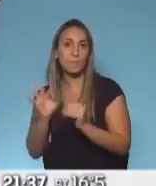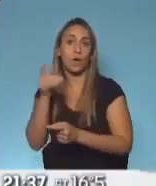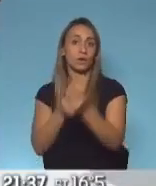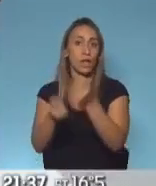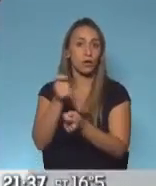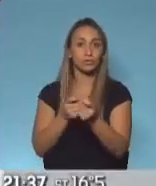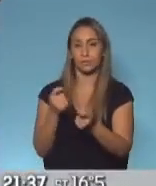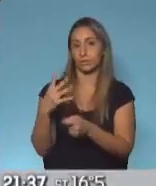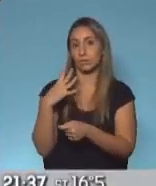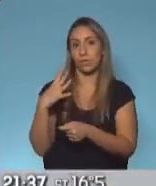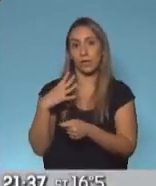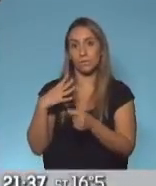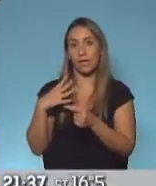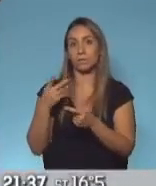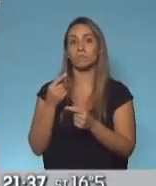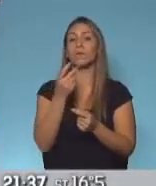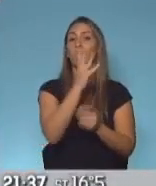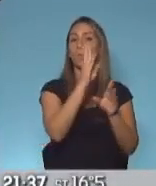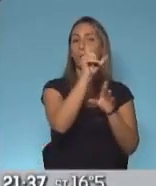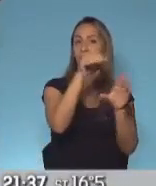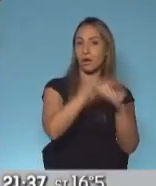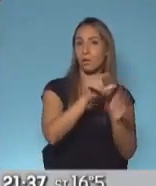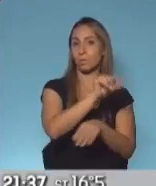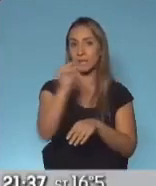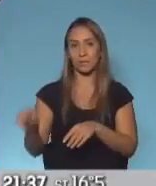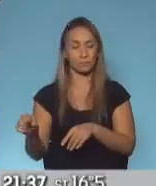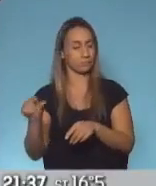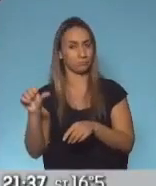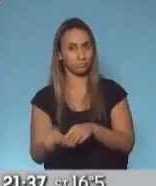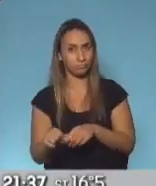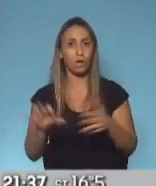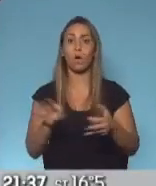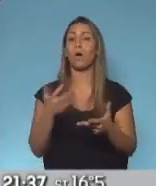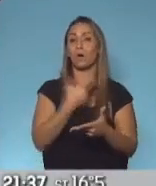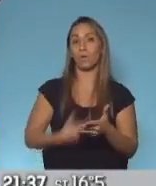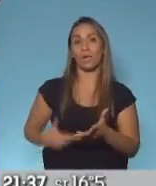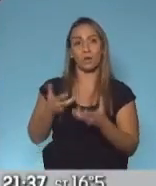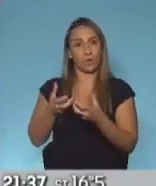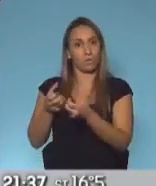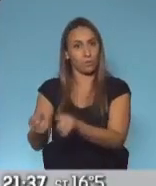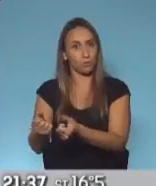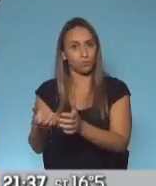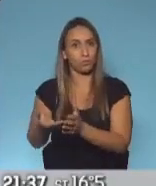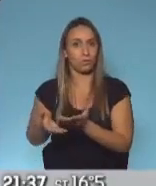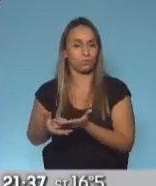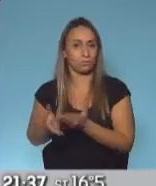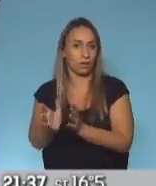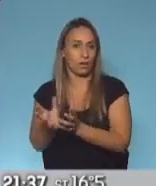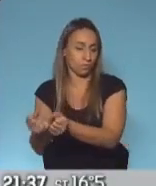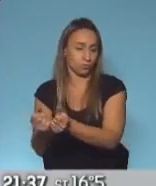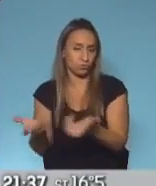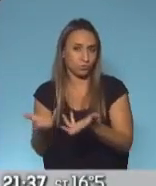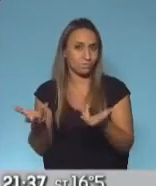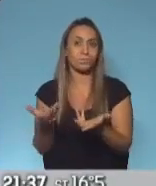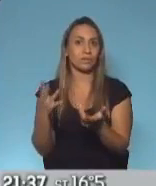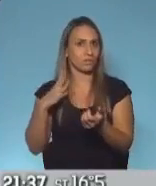pudiendo acceder a crédito bancario o a respaldo o apoyo del gobierno de algunas medidas,